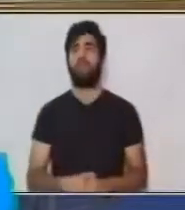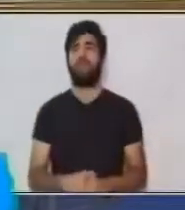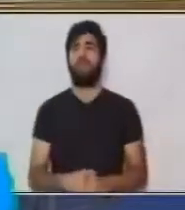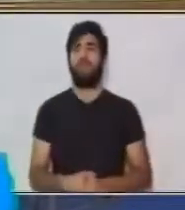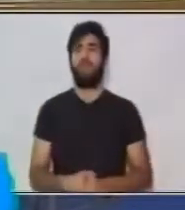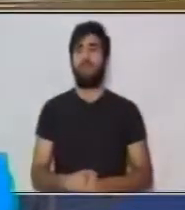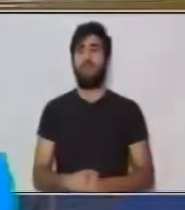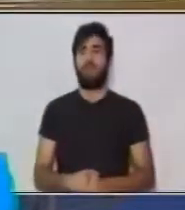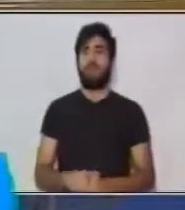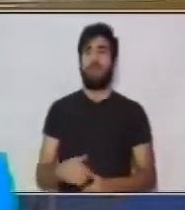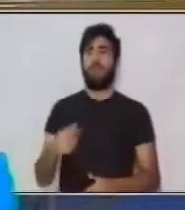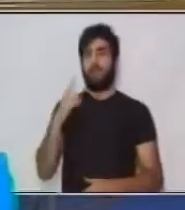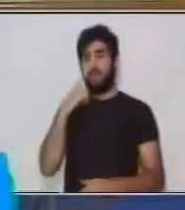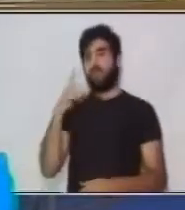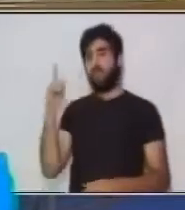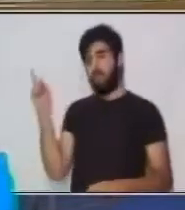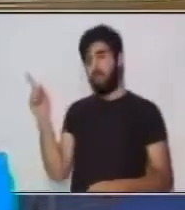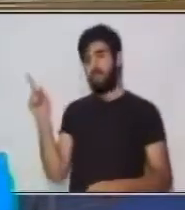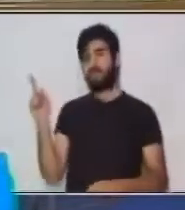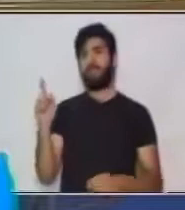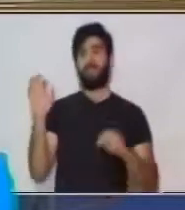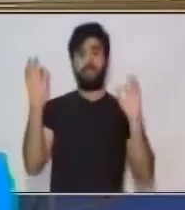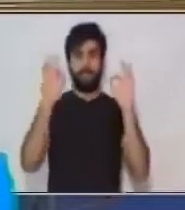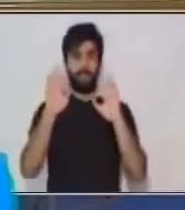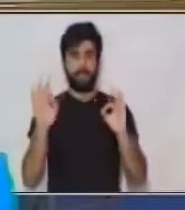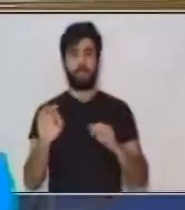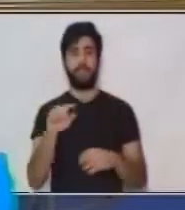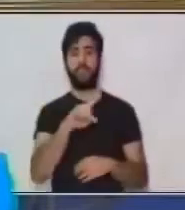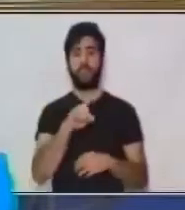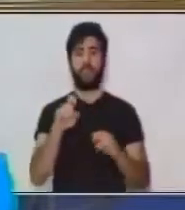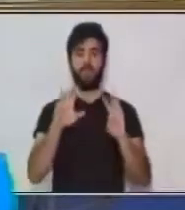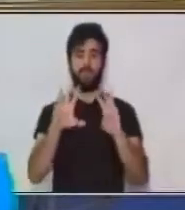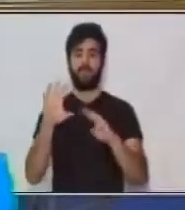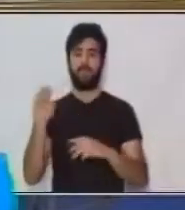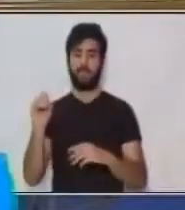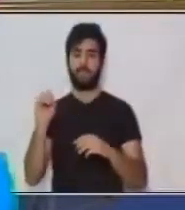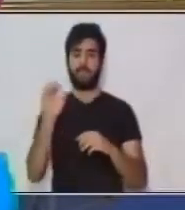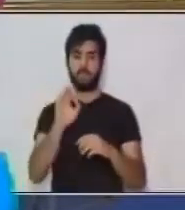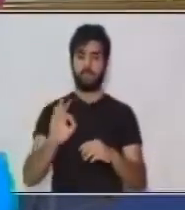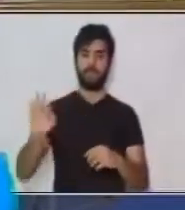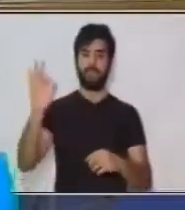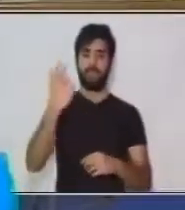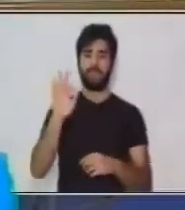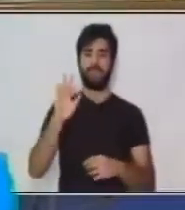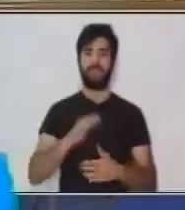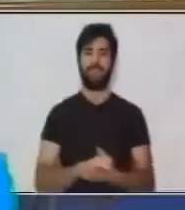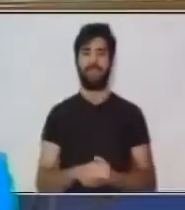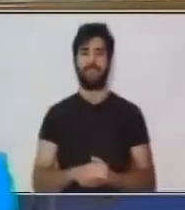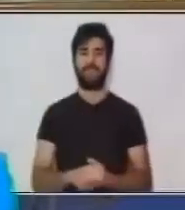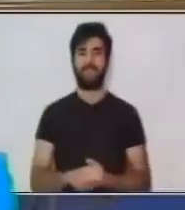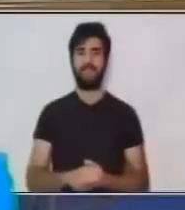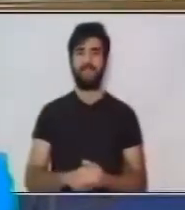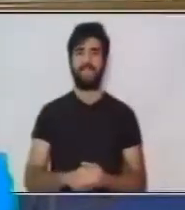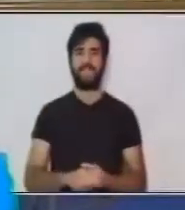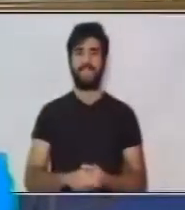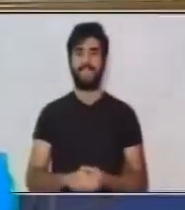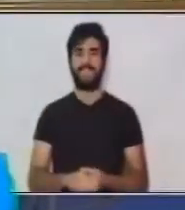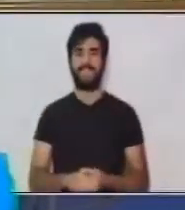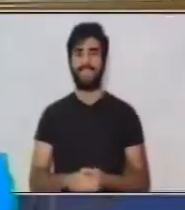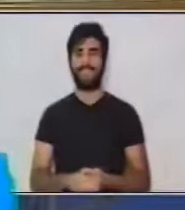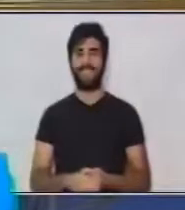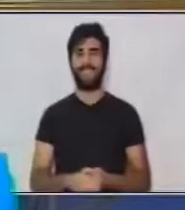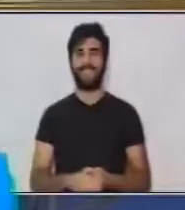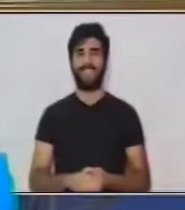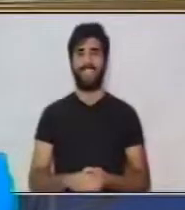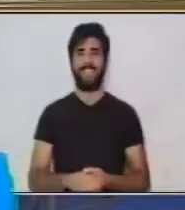figuras que tienen ángulos internos menores de 180 grados, como este cuadrilátero, también